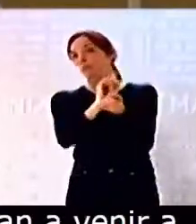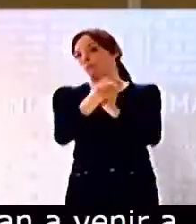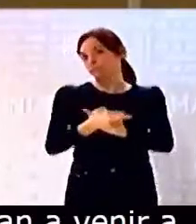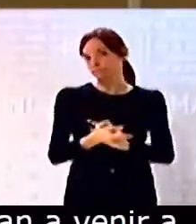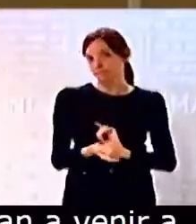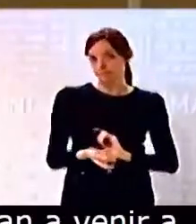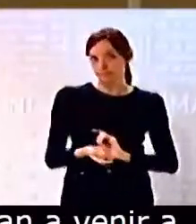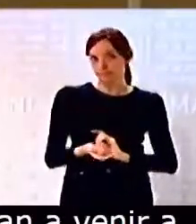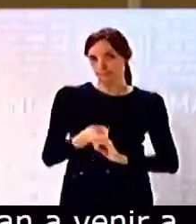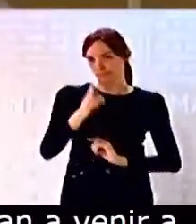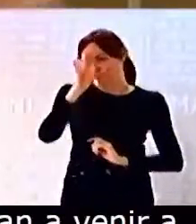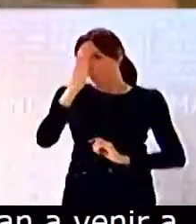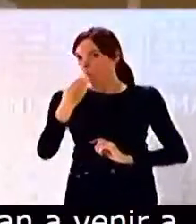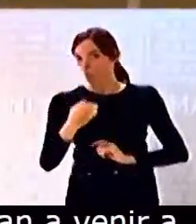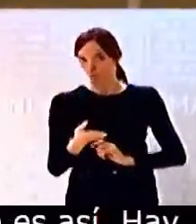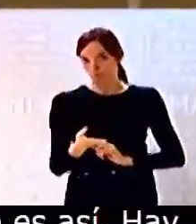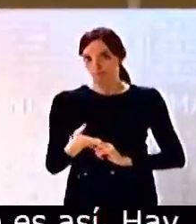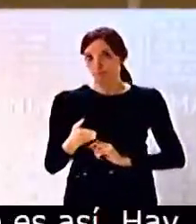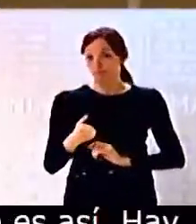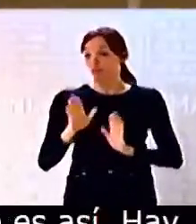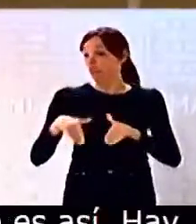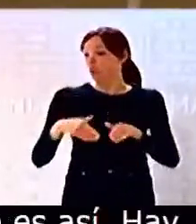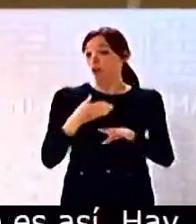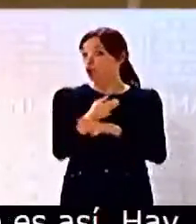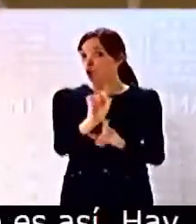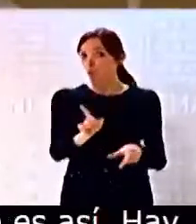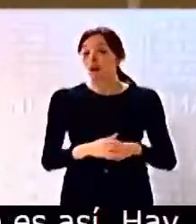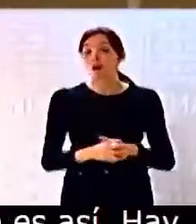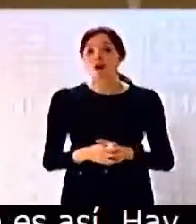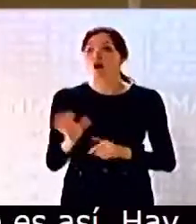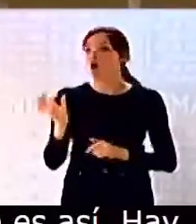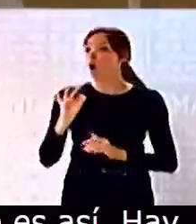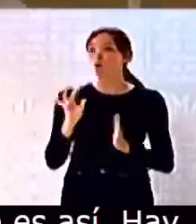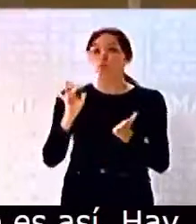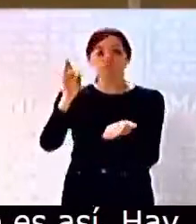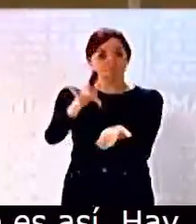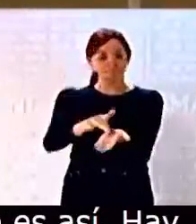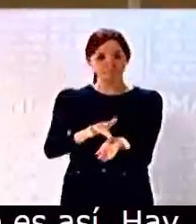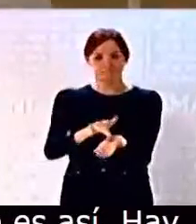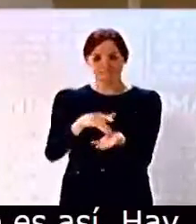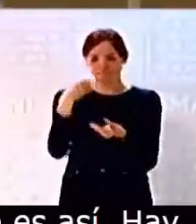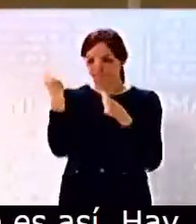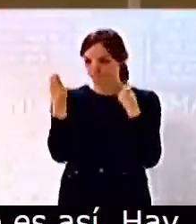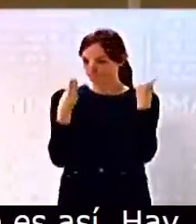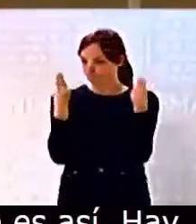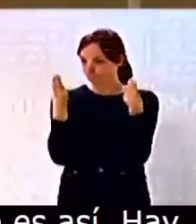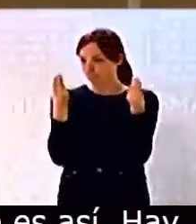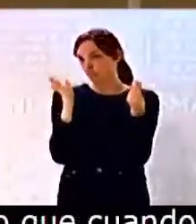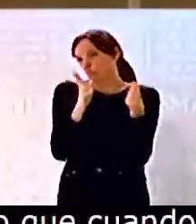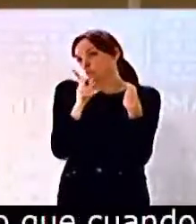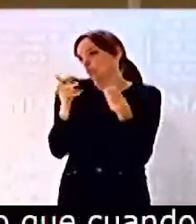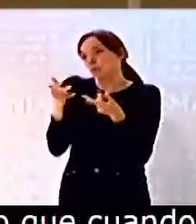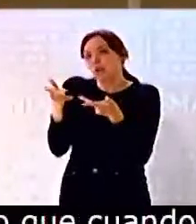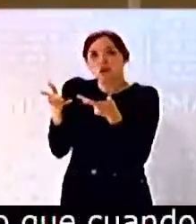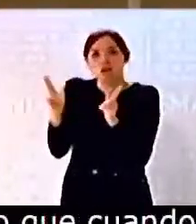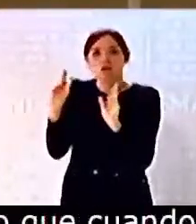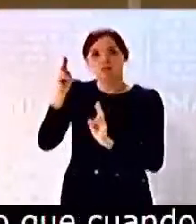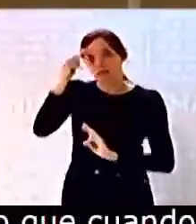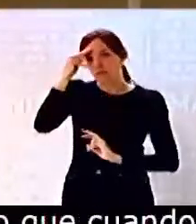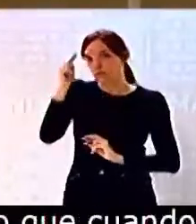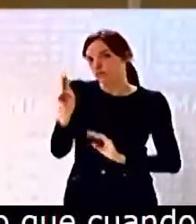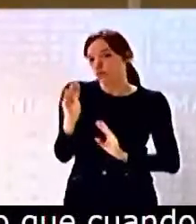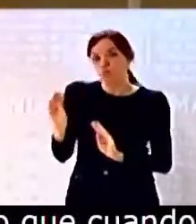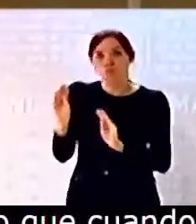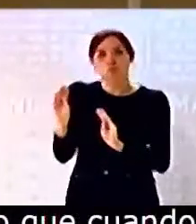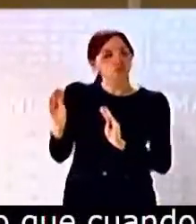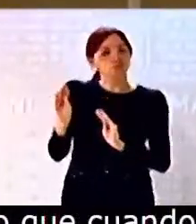algunas personas o que finalmente no acuden a la cita o que cuando llegan han decidido, en su libre